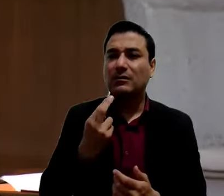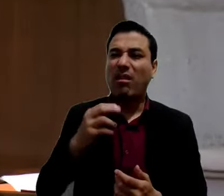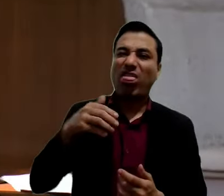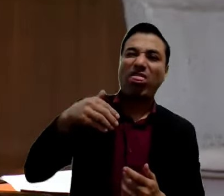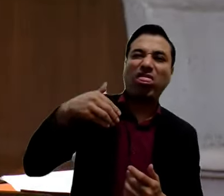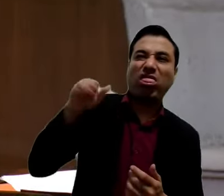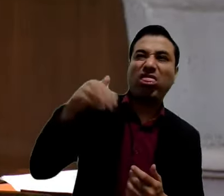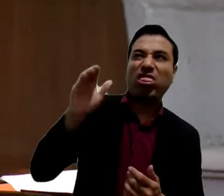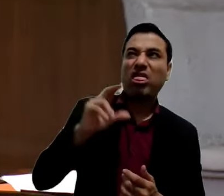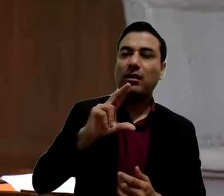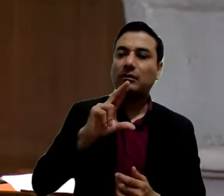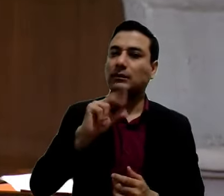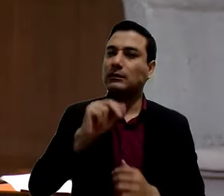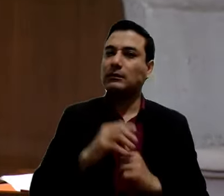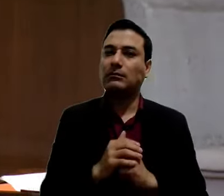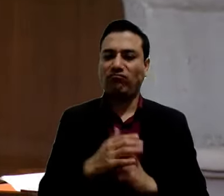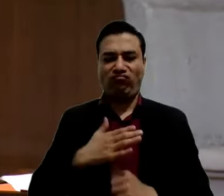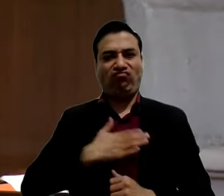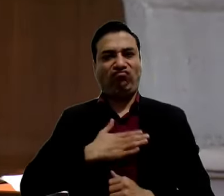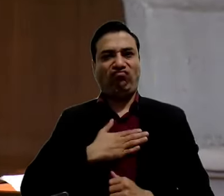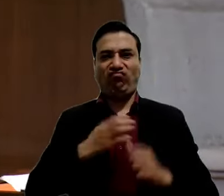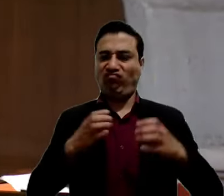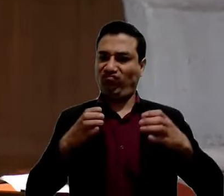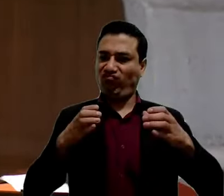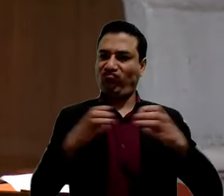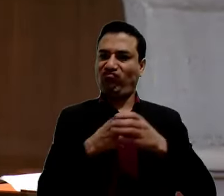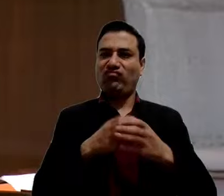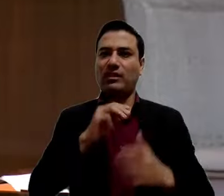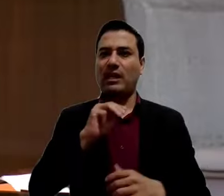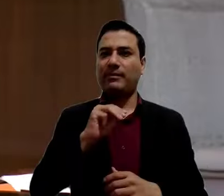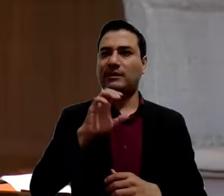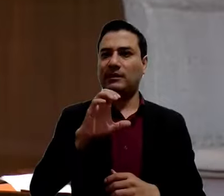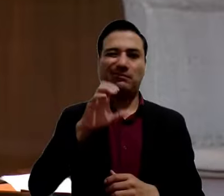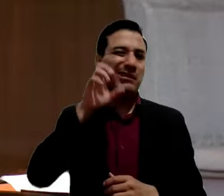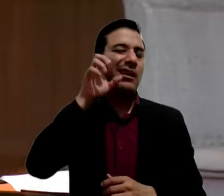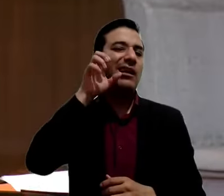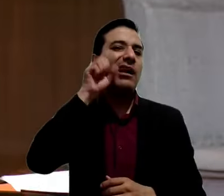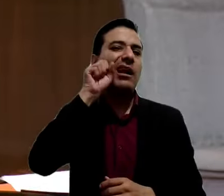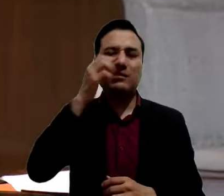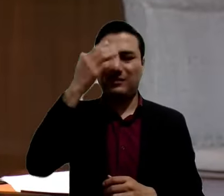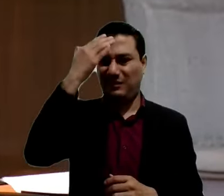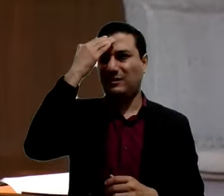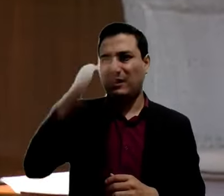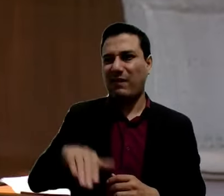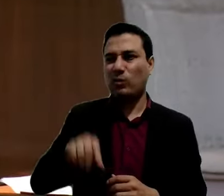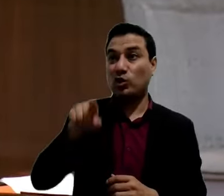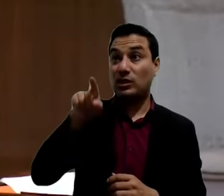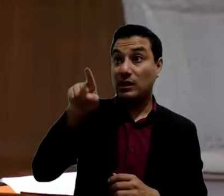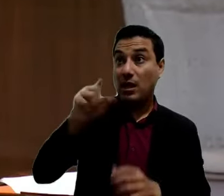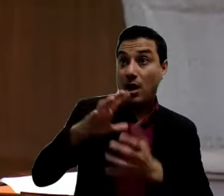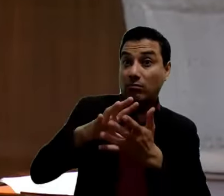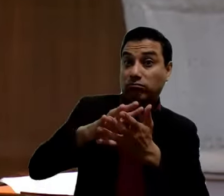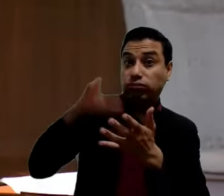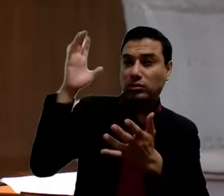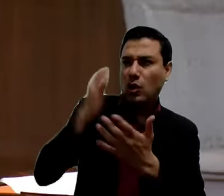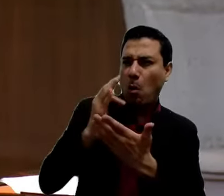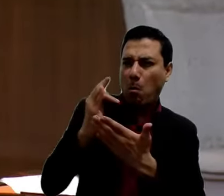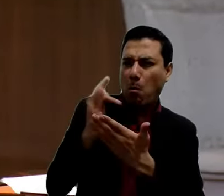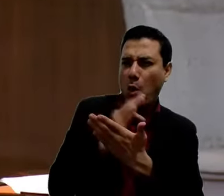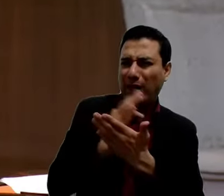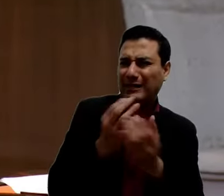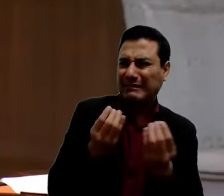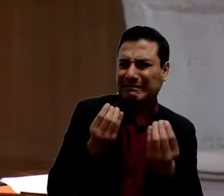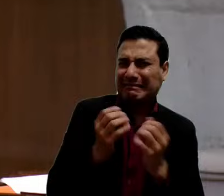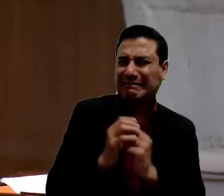clasismo la bancada naranja está consciente que esta mayoría legislativa no supera en número